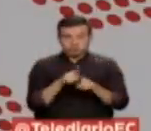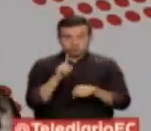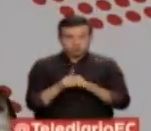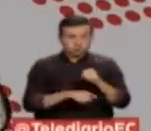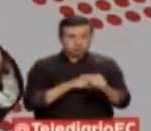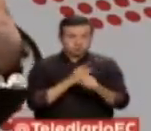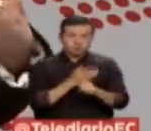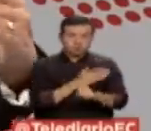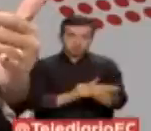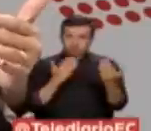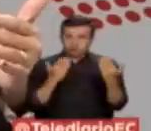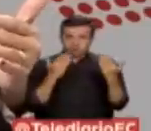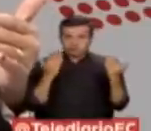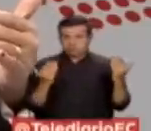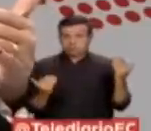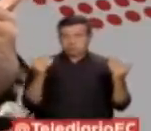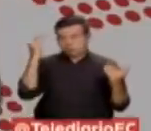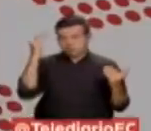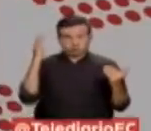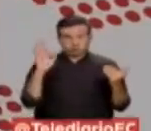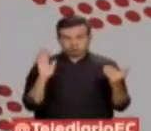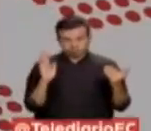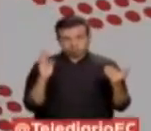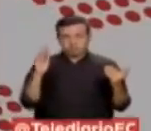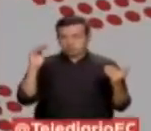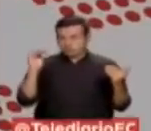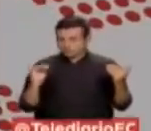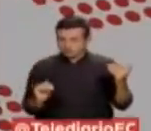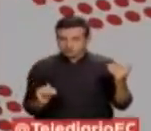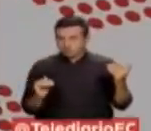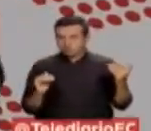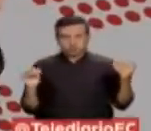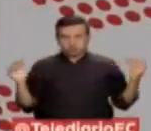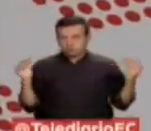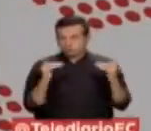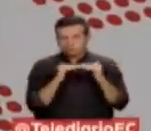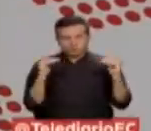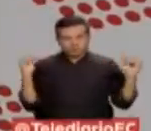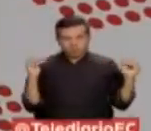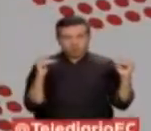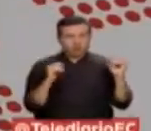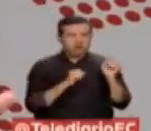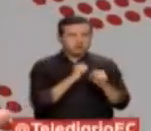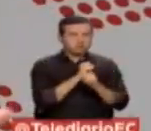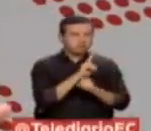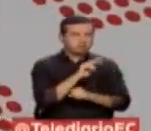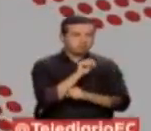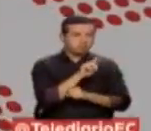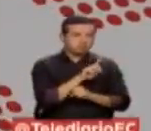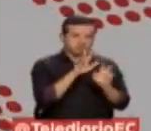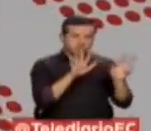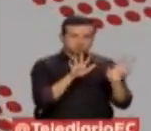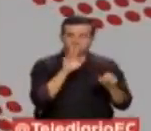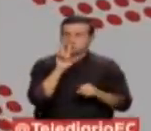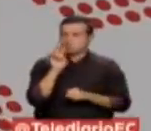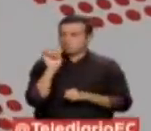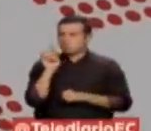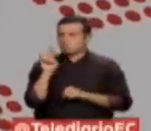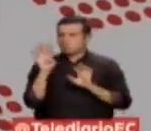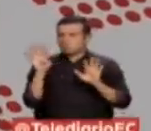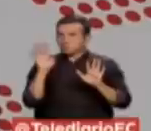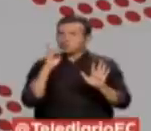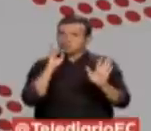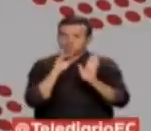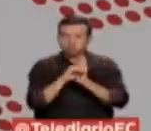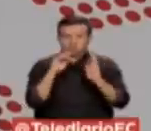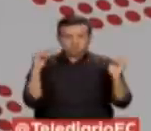pasado es decir no hay un incremento significativo pero tampoco hay un descenso significativo hay que trabajar más en este tema y por